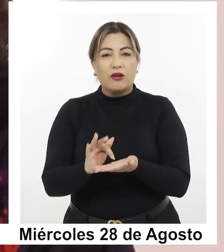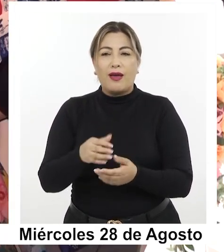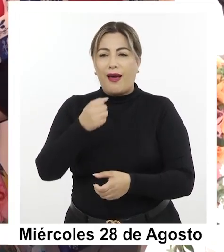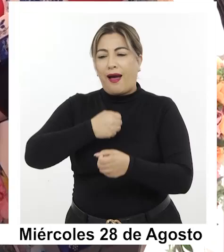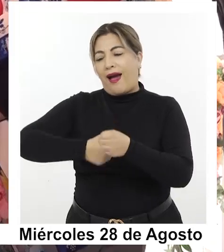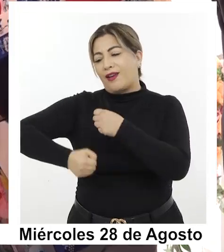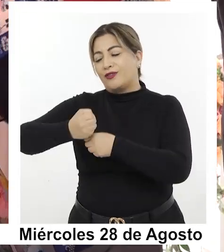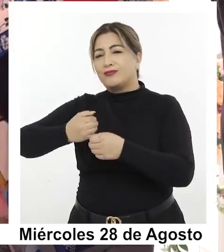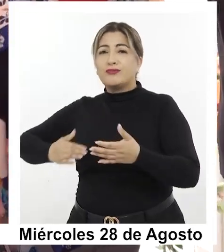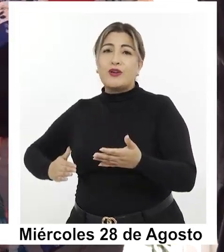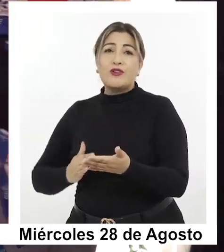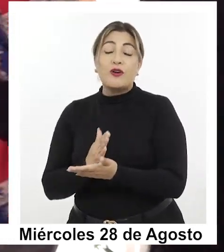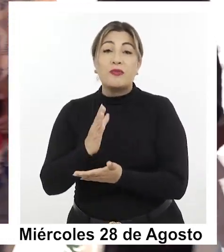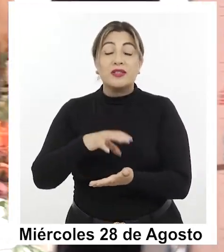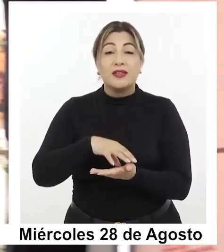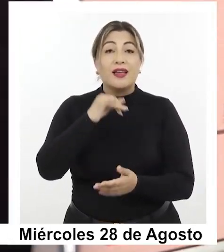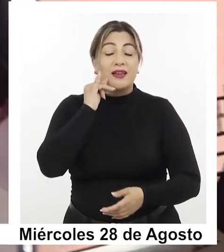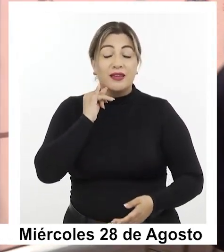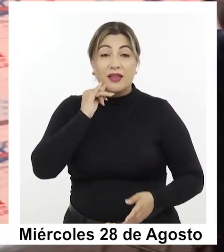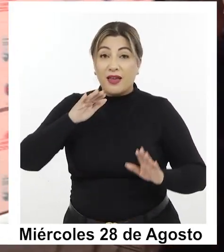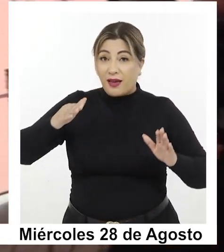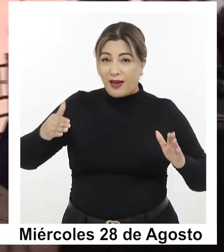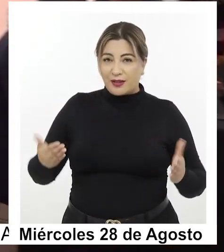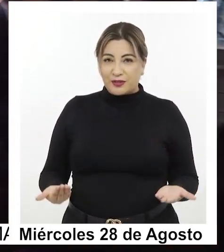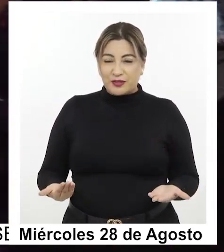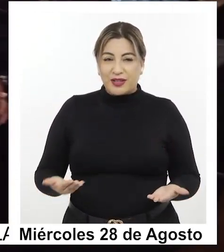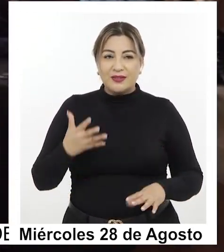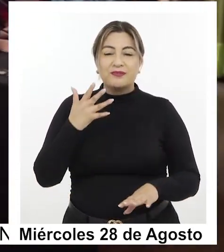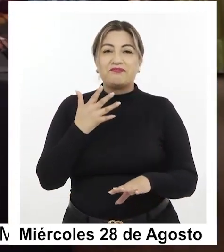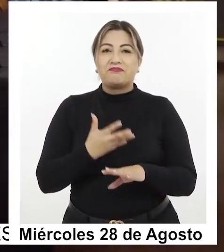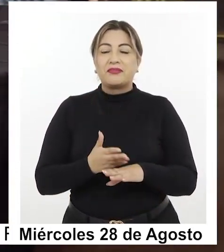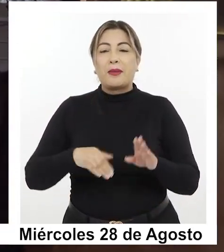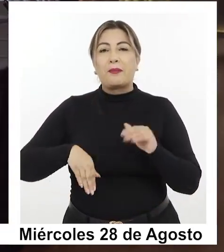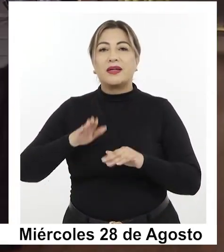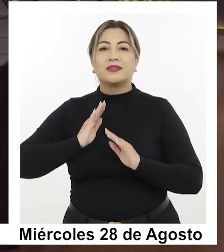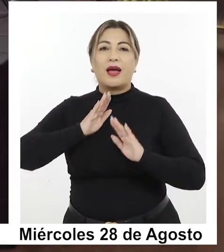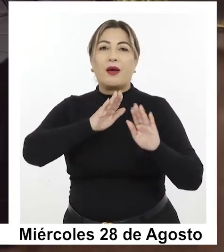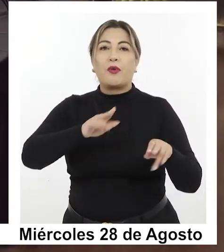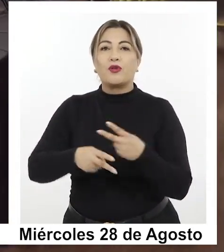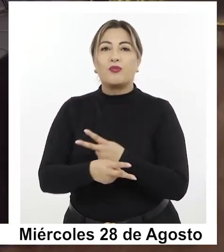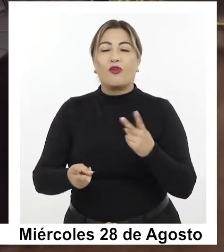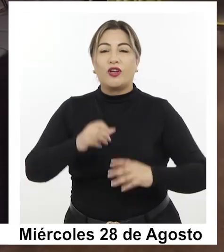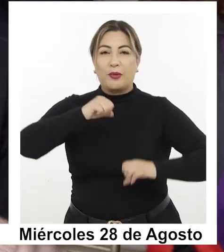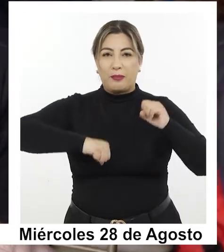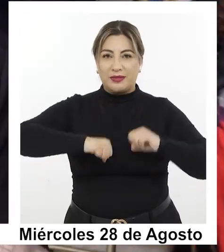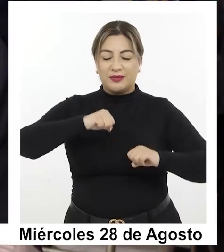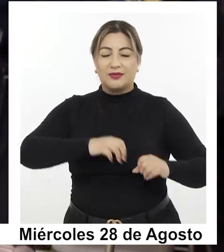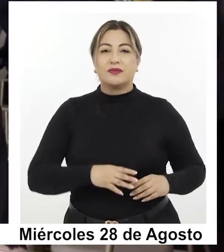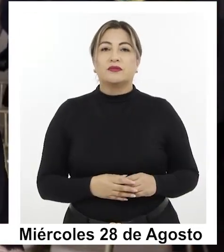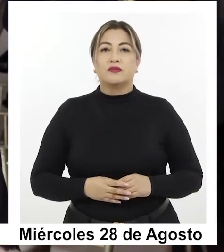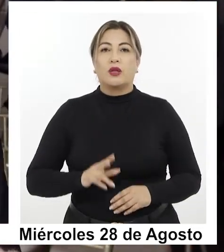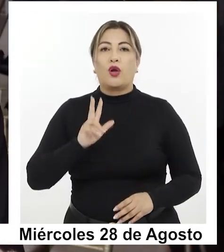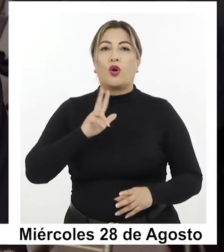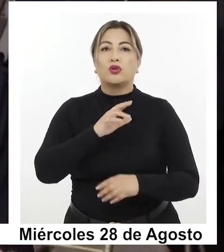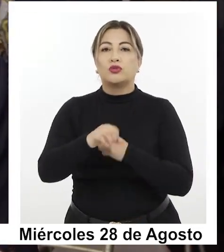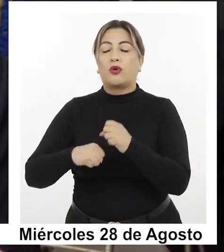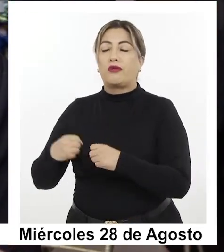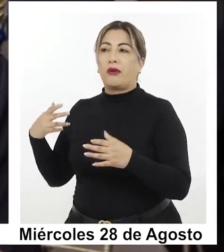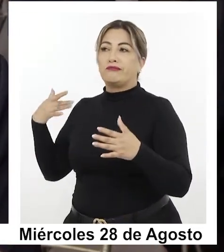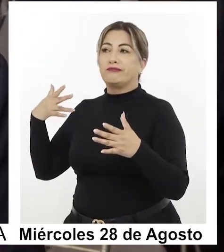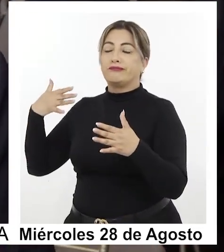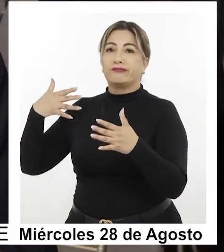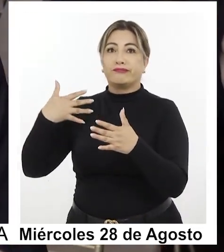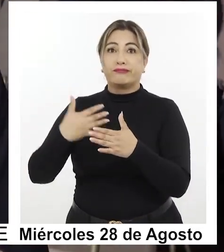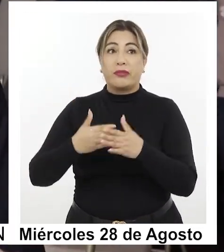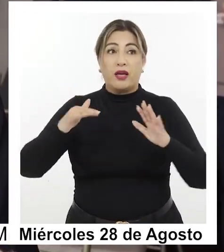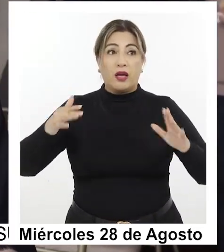este encuentro en Iquique, aunque en esta oportunidad cuenta con mayor apoyo público-privado. Son 8 años que lo llevamos haciendo, pero